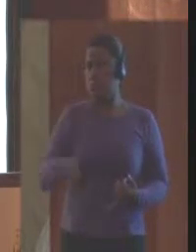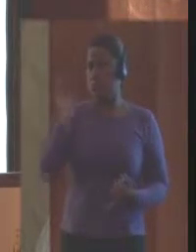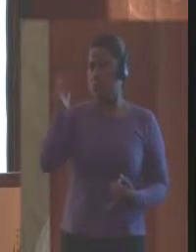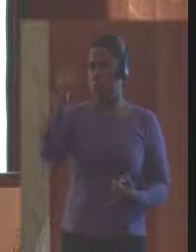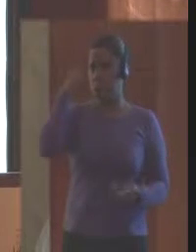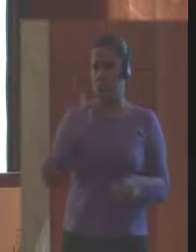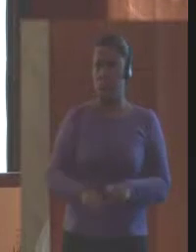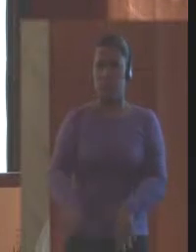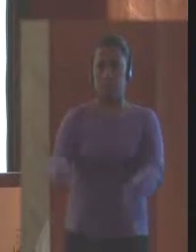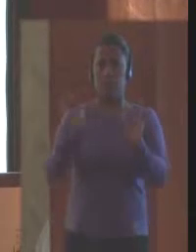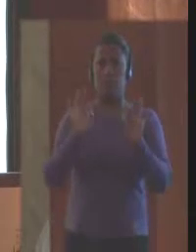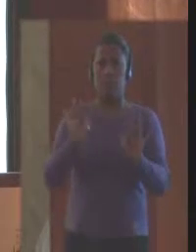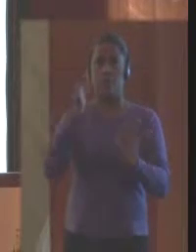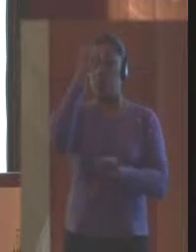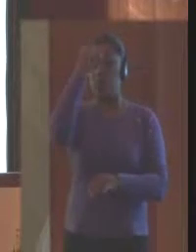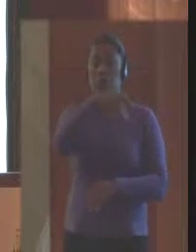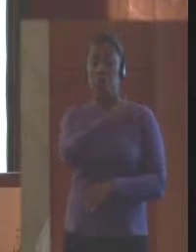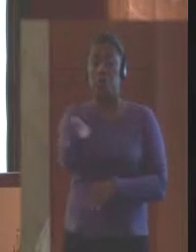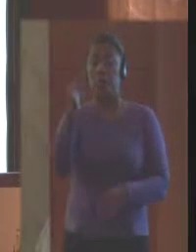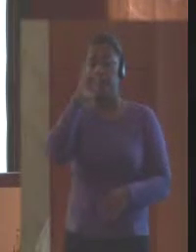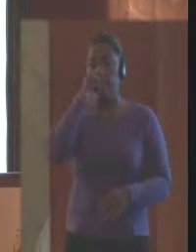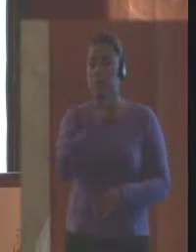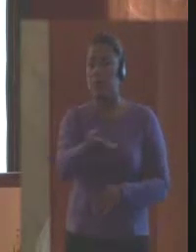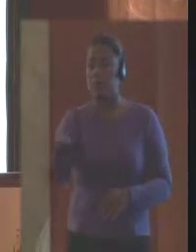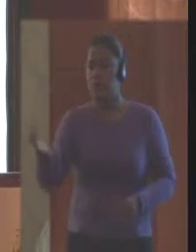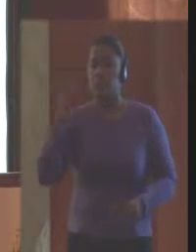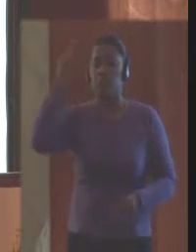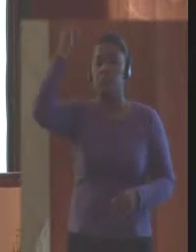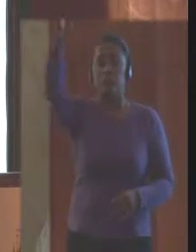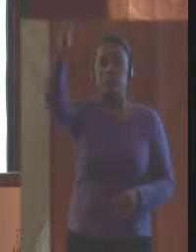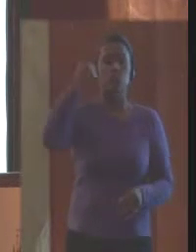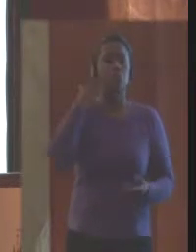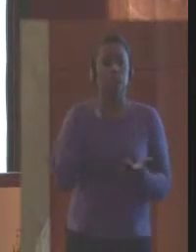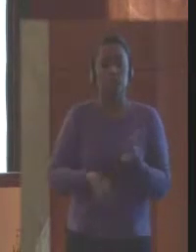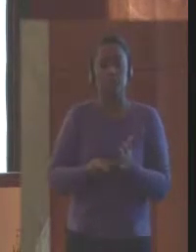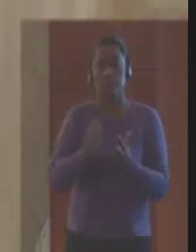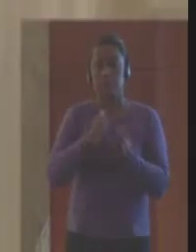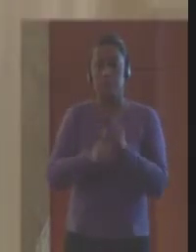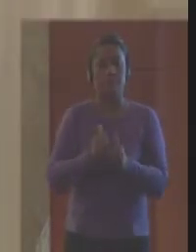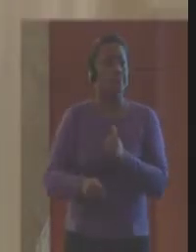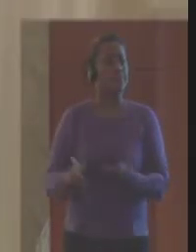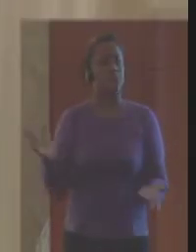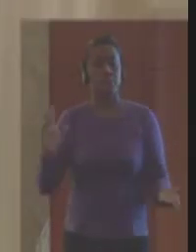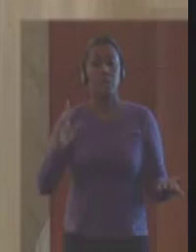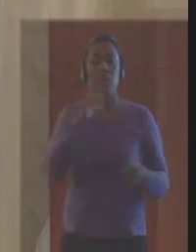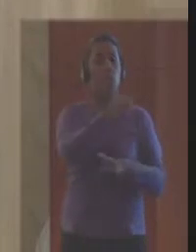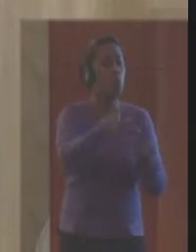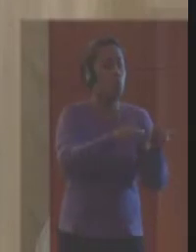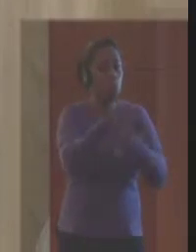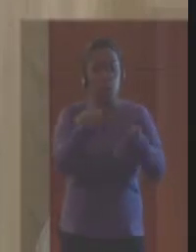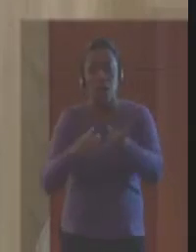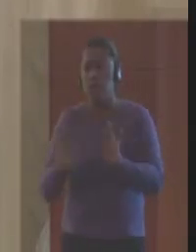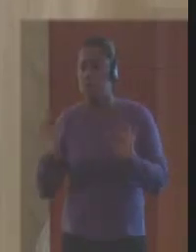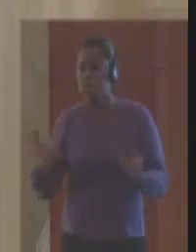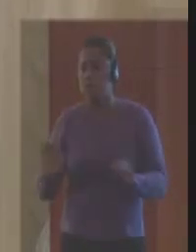acertada, porque estamos pensando en nuestros niños, en el futuro. Porque estamos ocupando las zonas, pocas zonas que nos